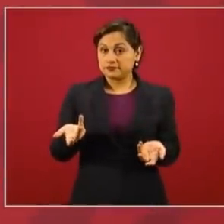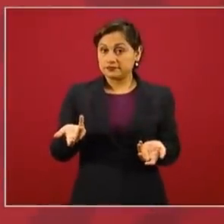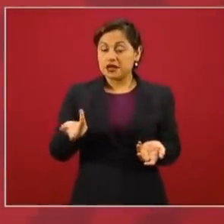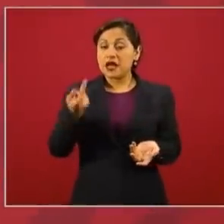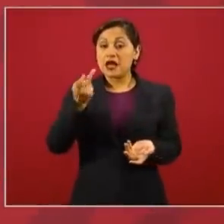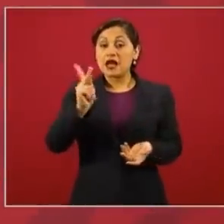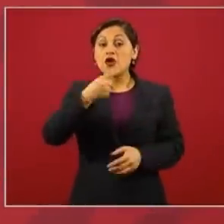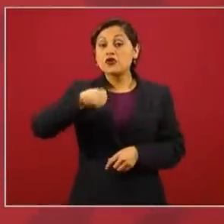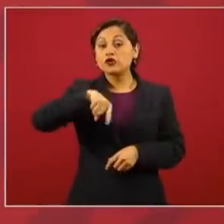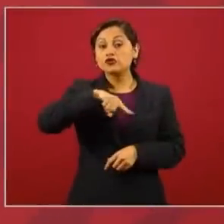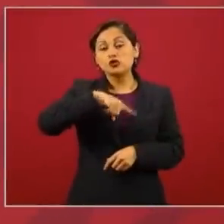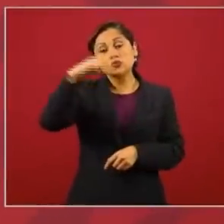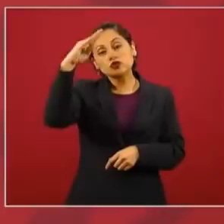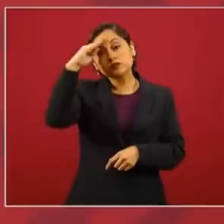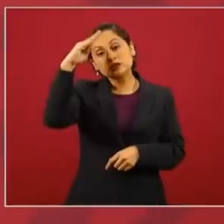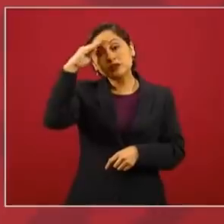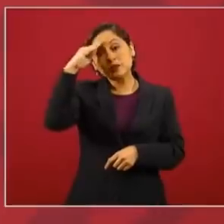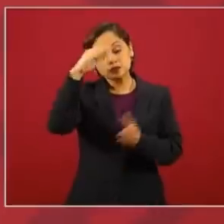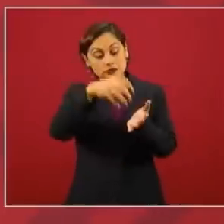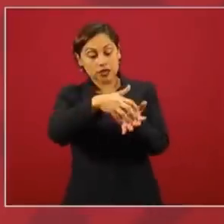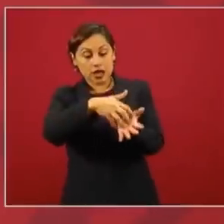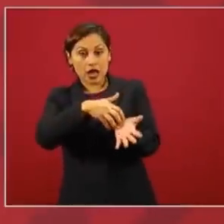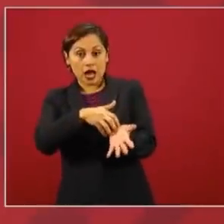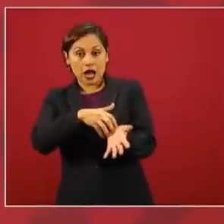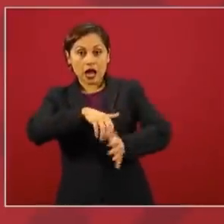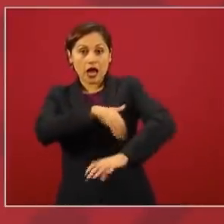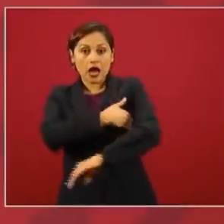ahorrar, lo vemos bien.